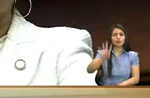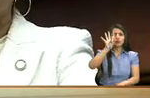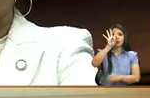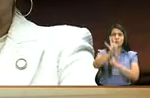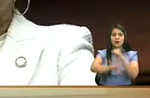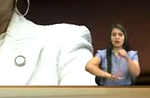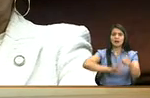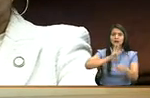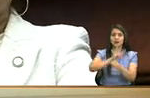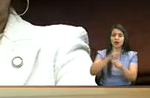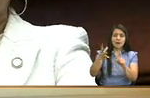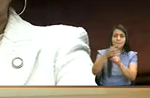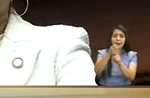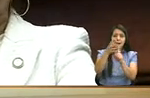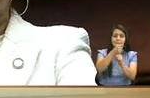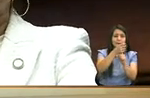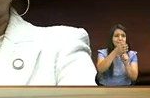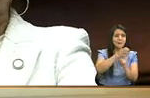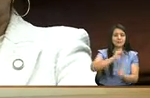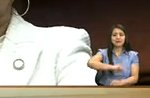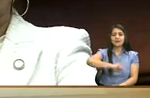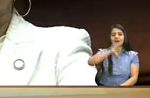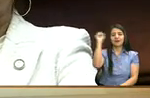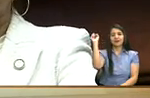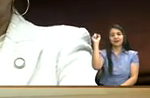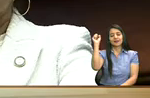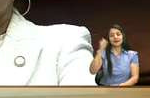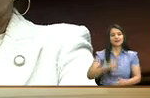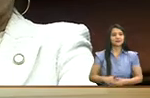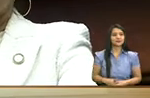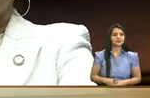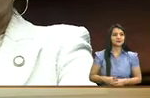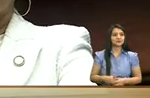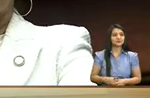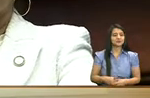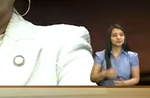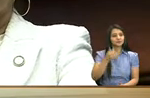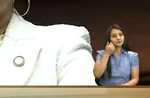4 años seguidos la carrera de San Silvestre,